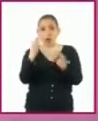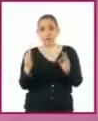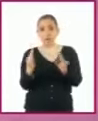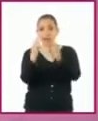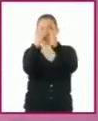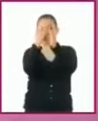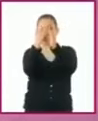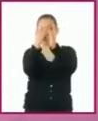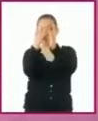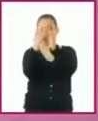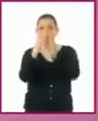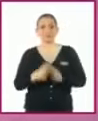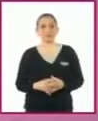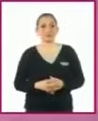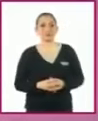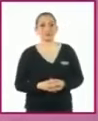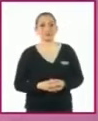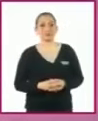otra.